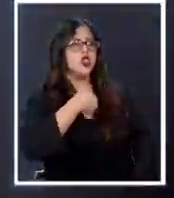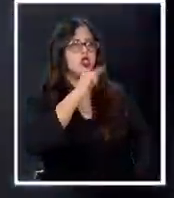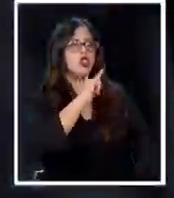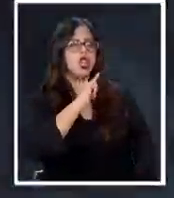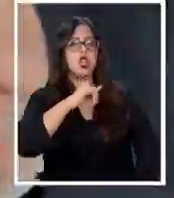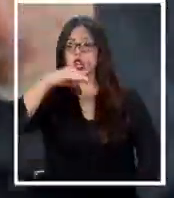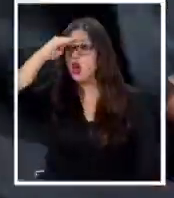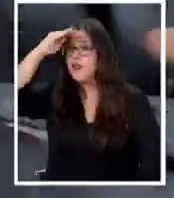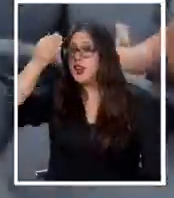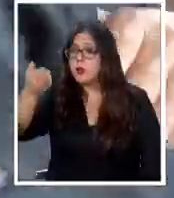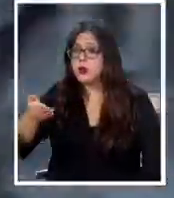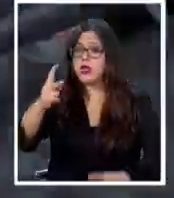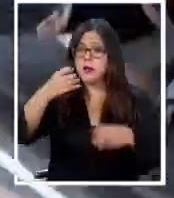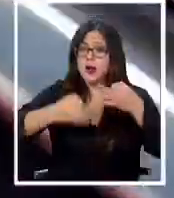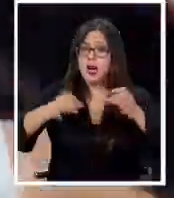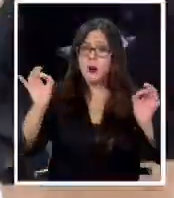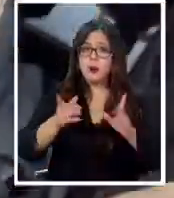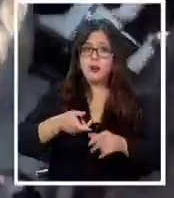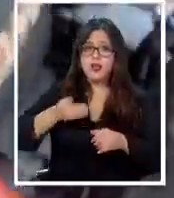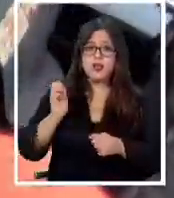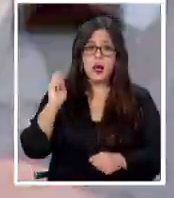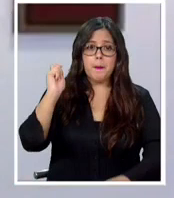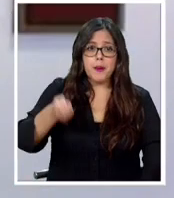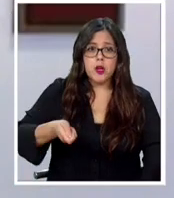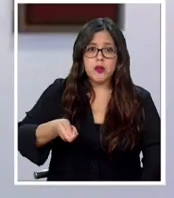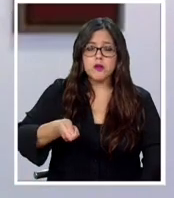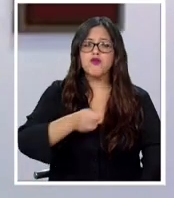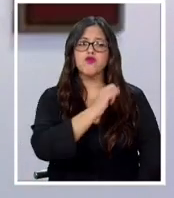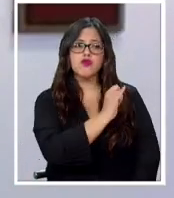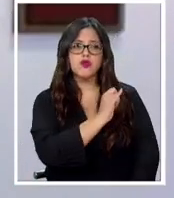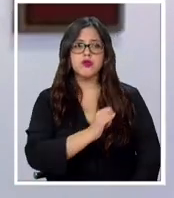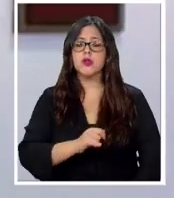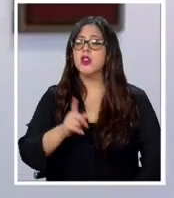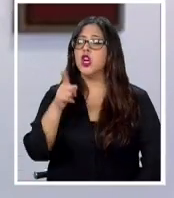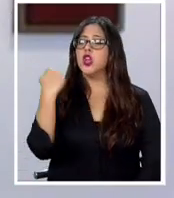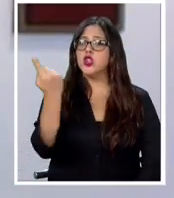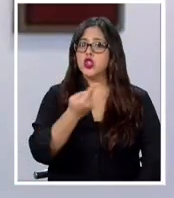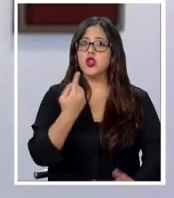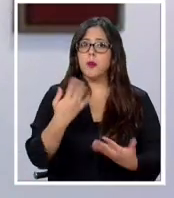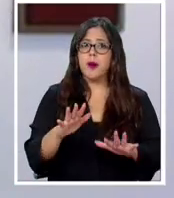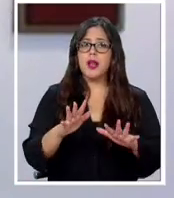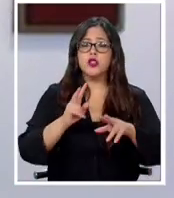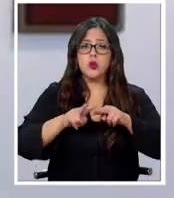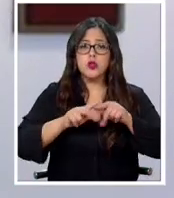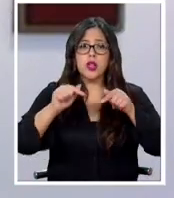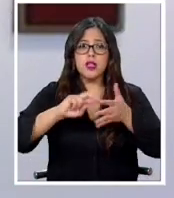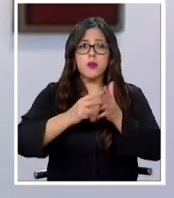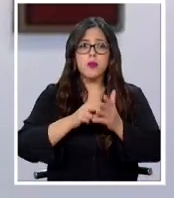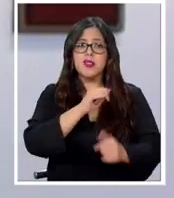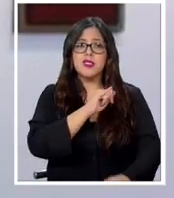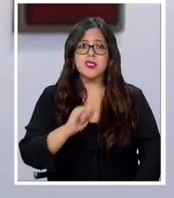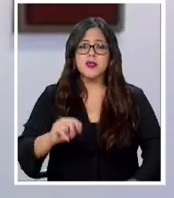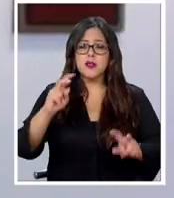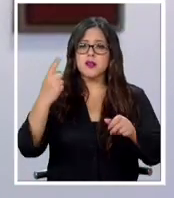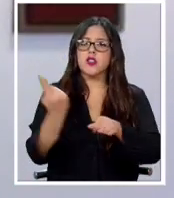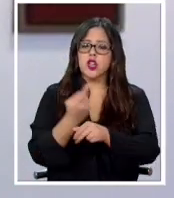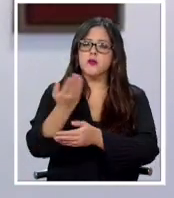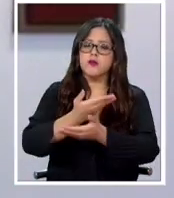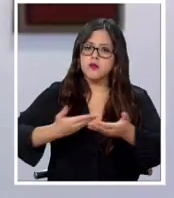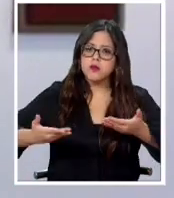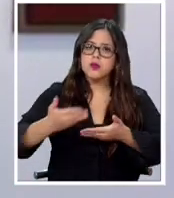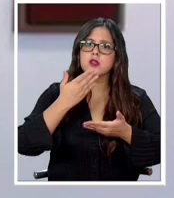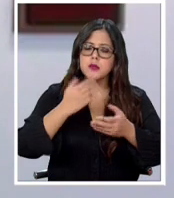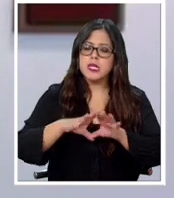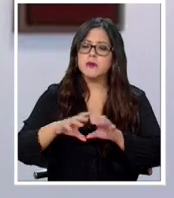en la corte lo que pueda fallar si nuestra posición para resolver esta controversia siempre ha sido el diálogo y la